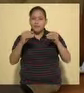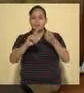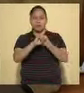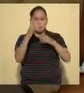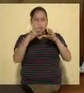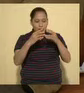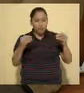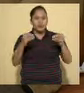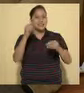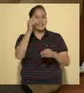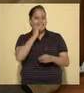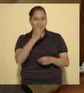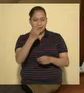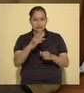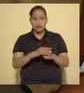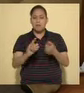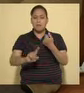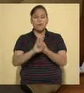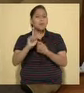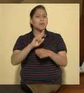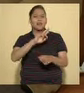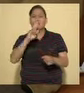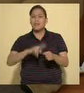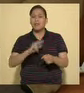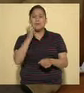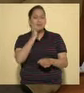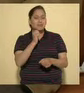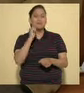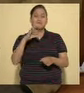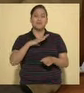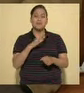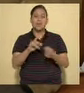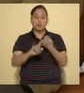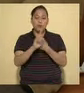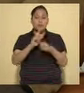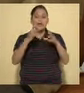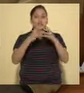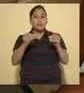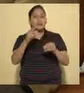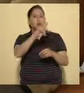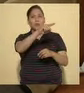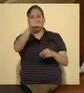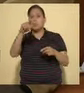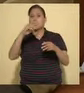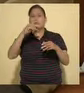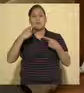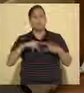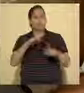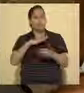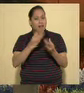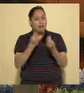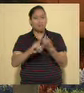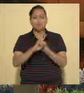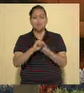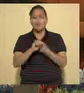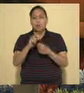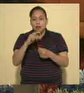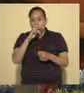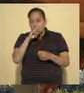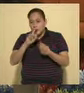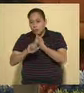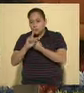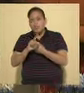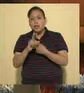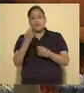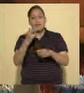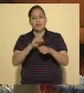Piensa en la solución del problema. Los problemas son normales, son situaciones a resolver. Todo el mundo tiene Nadie problemas, Nadie va a vivir ¿no? sin ellos. Hay que ocuparse. Es parte del